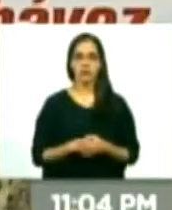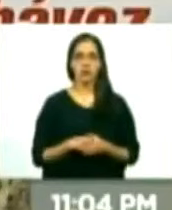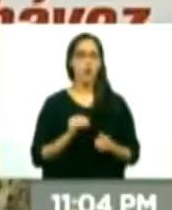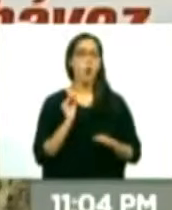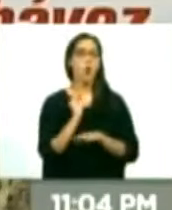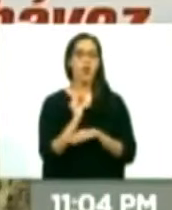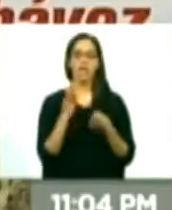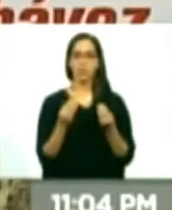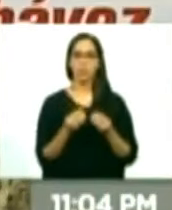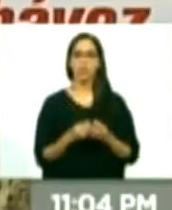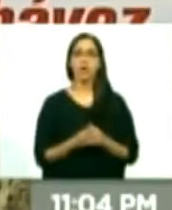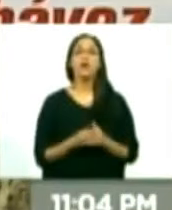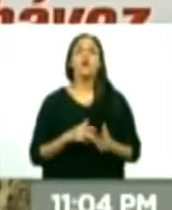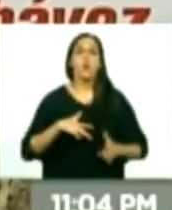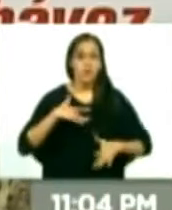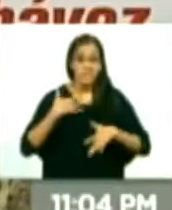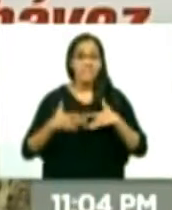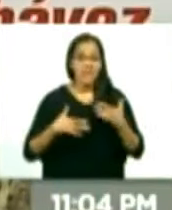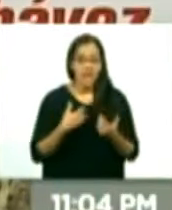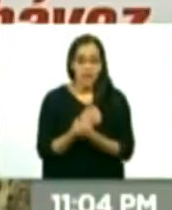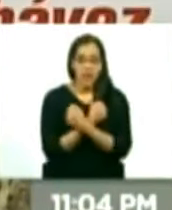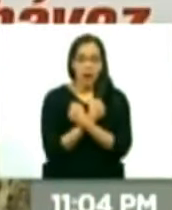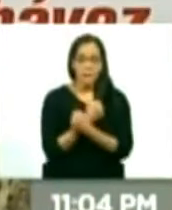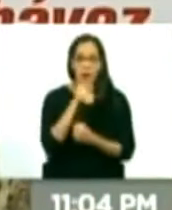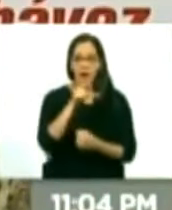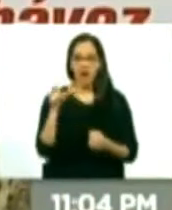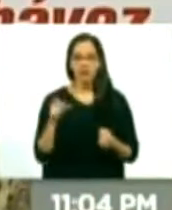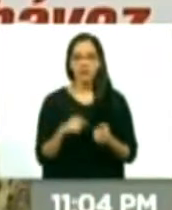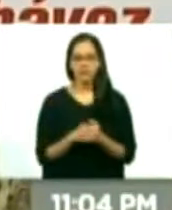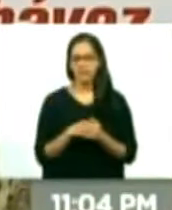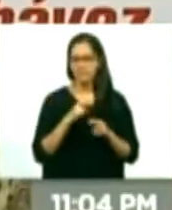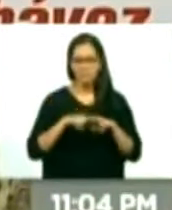cuídate mucho. Uno siente el amor de la gente. Dígame usted,